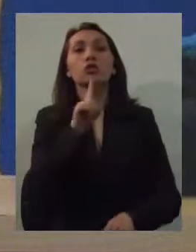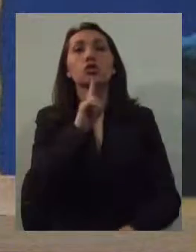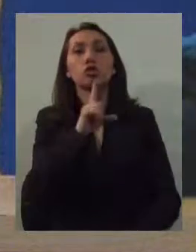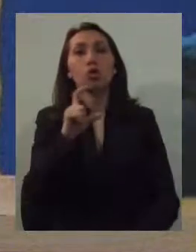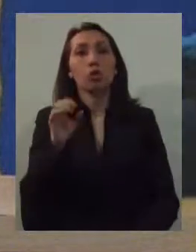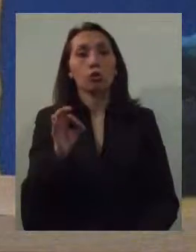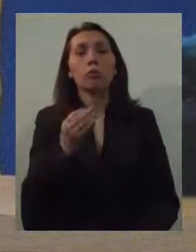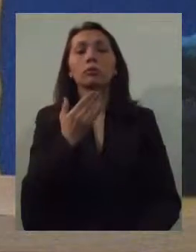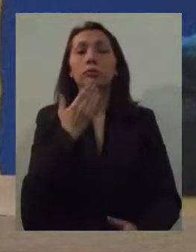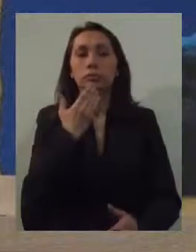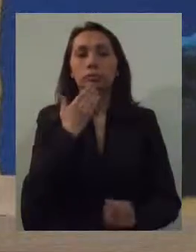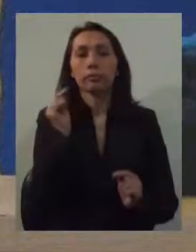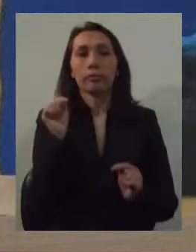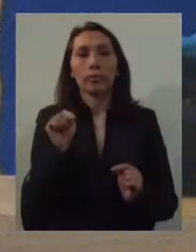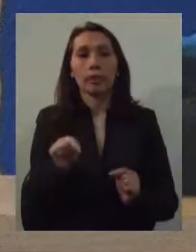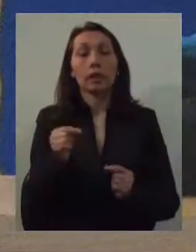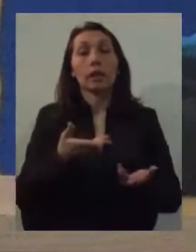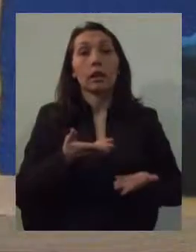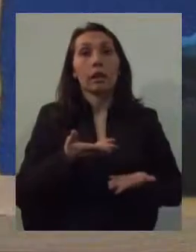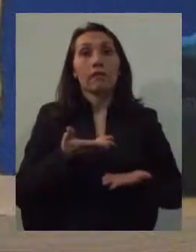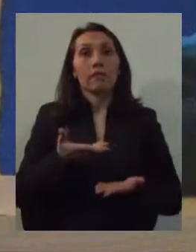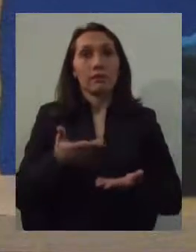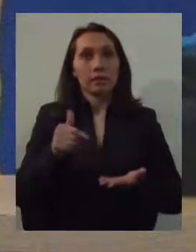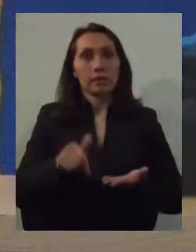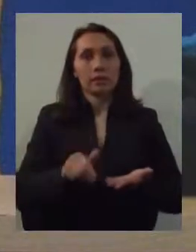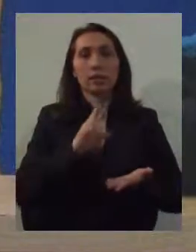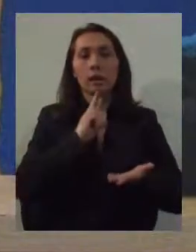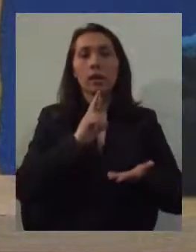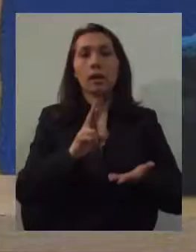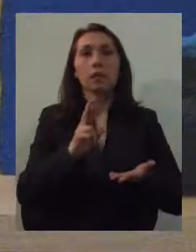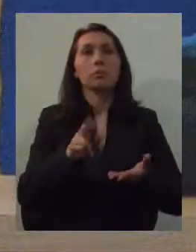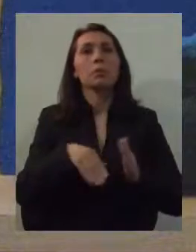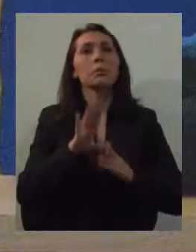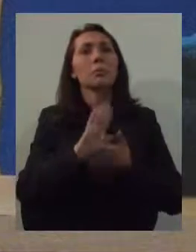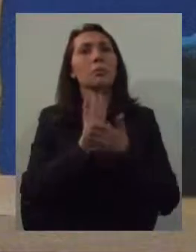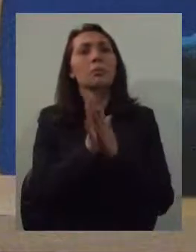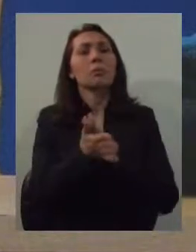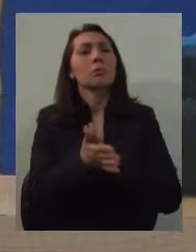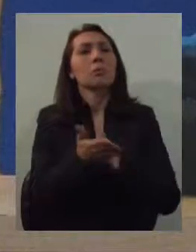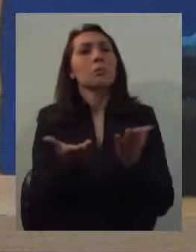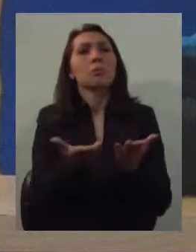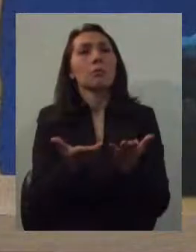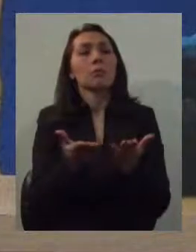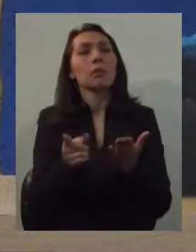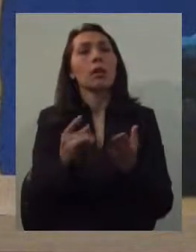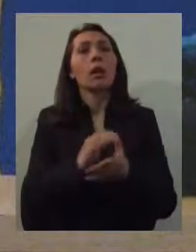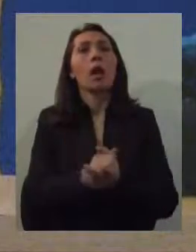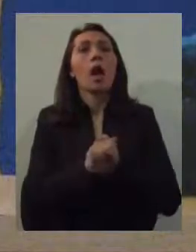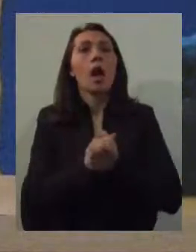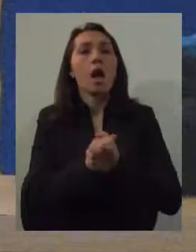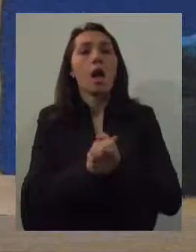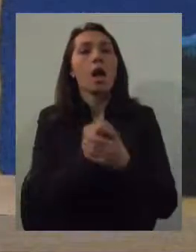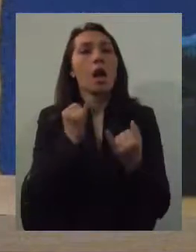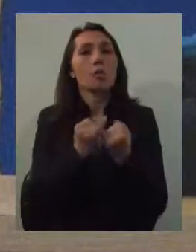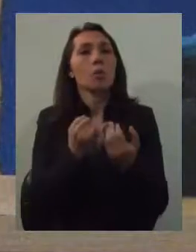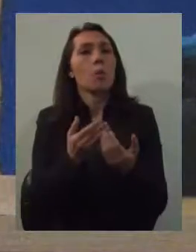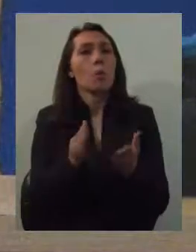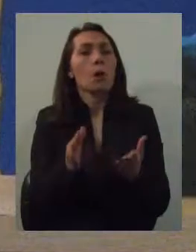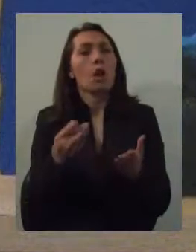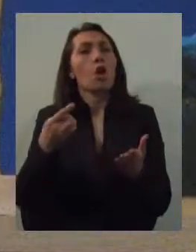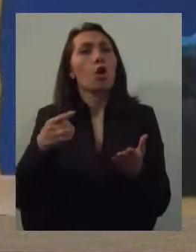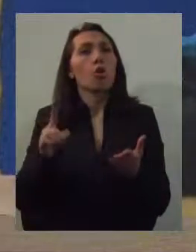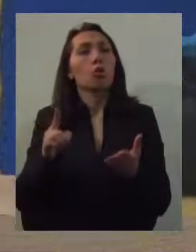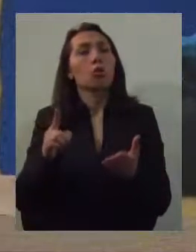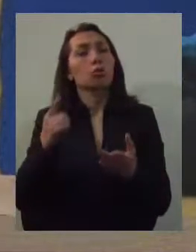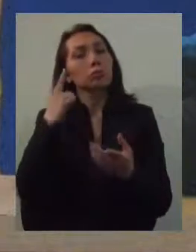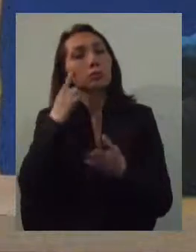agradecimiento por esta invitación que responde más que nada a la amistad que a cualquier otro